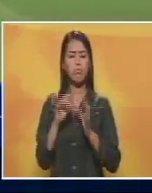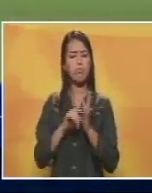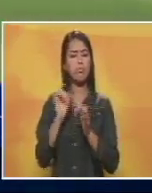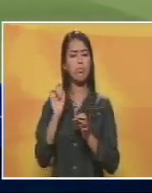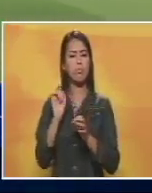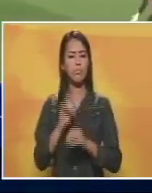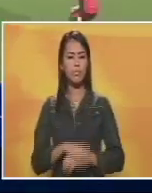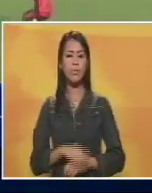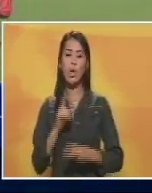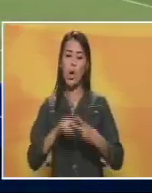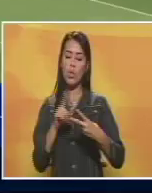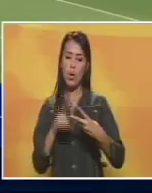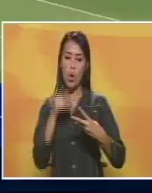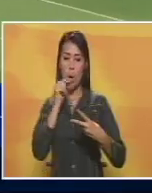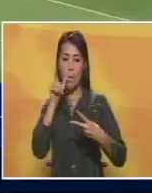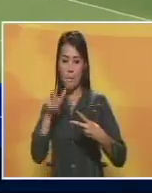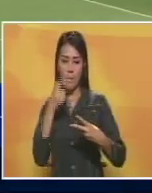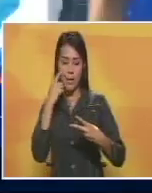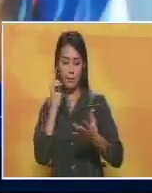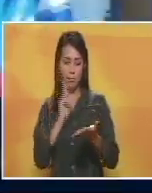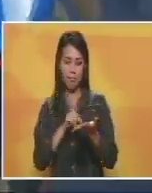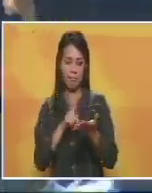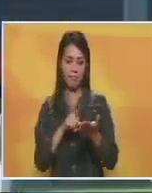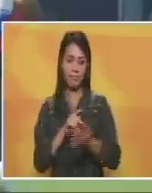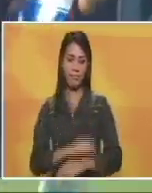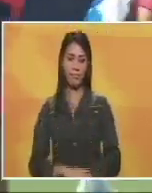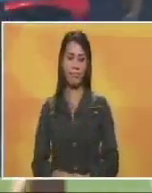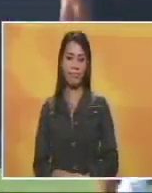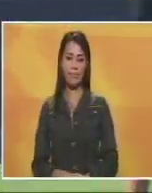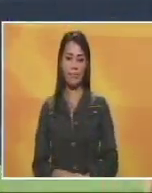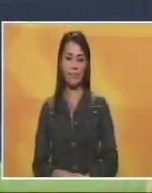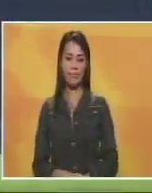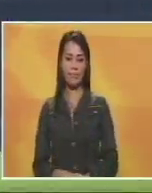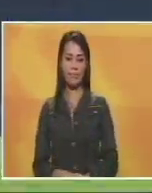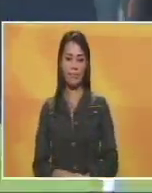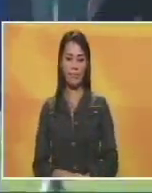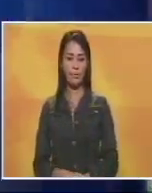que Choric y Javier Pastore no estarán para los romanos.